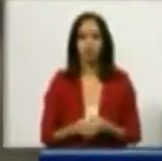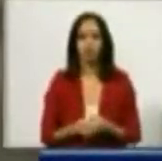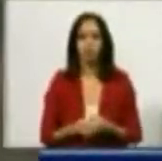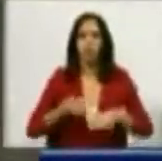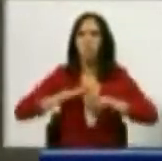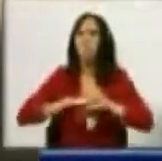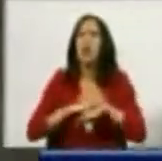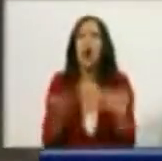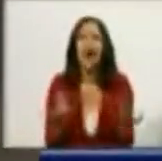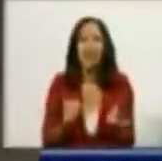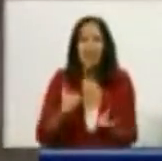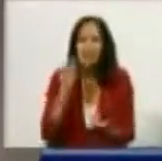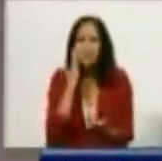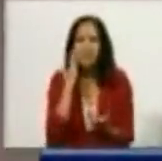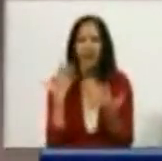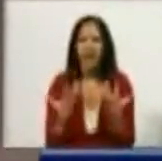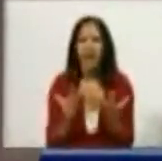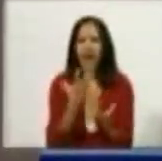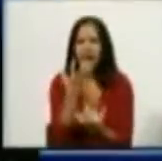Nacho